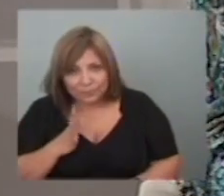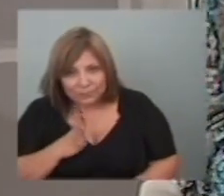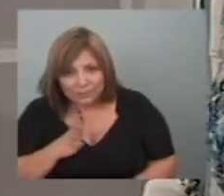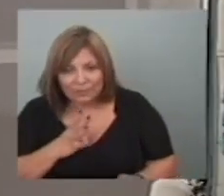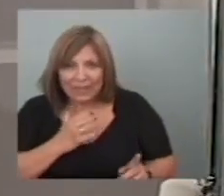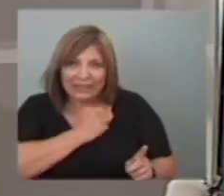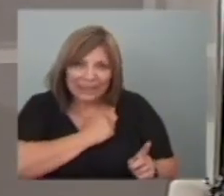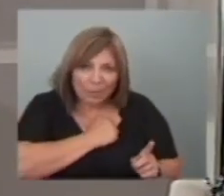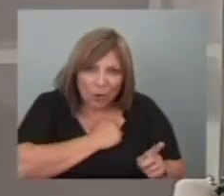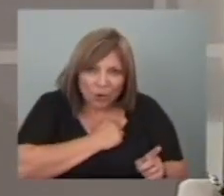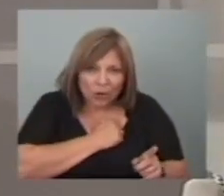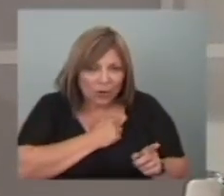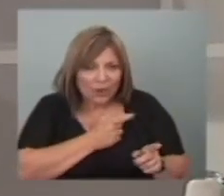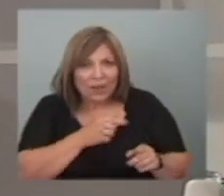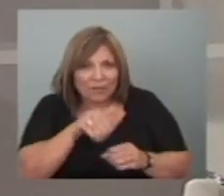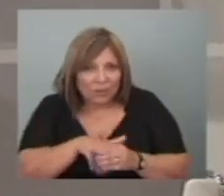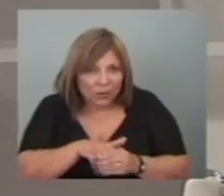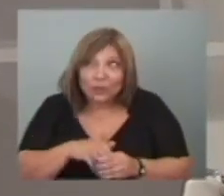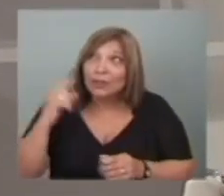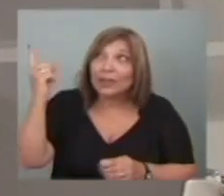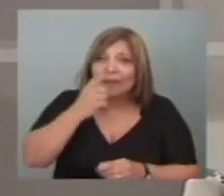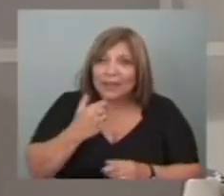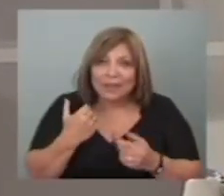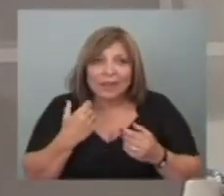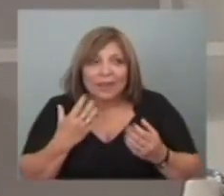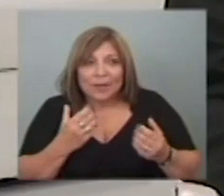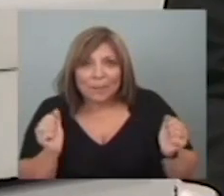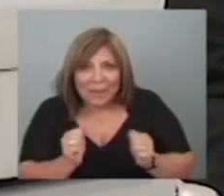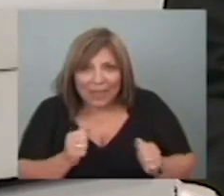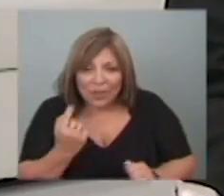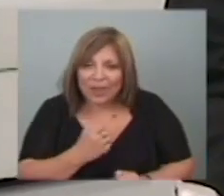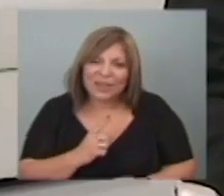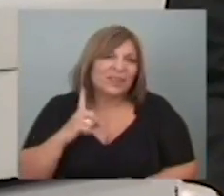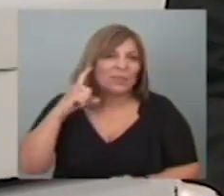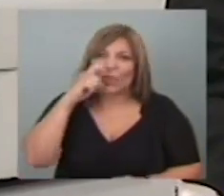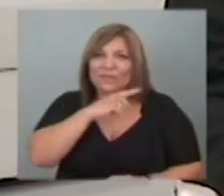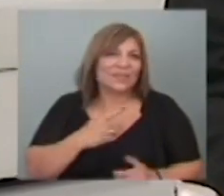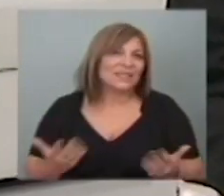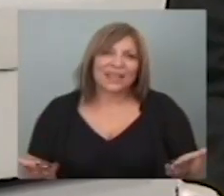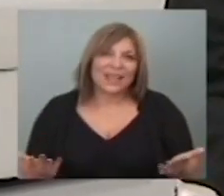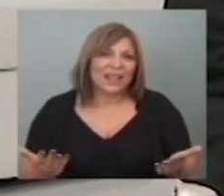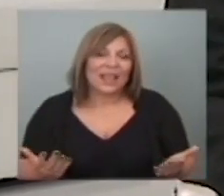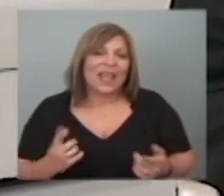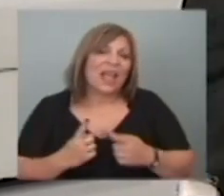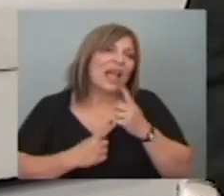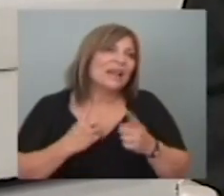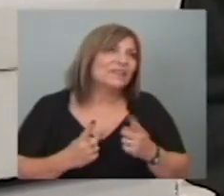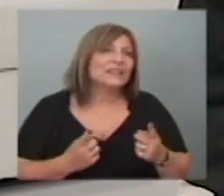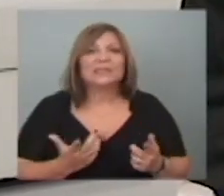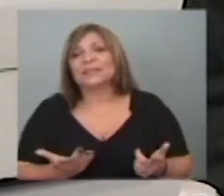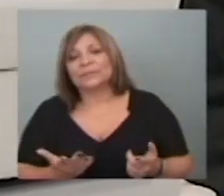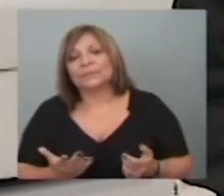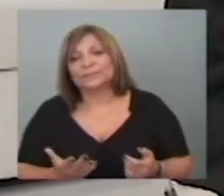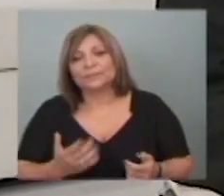temor de a quién vota esa cantidad de gente que vive en el exterior? No, es muy difícil. A veces, mirá,